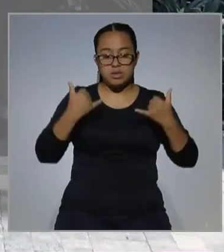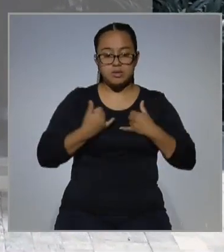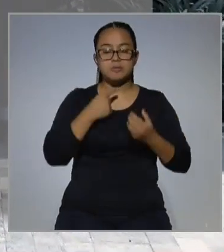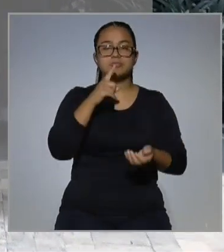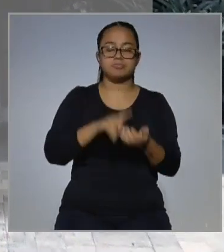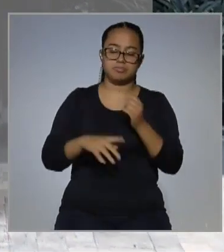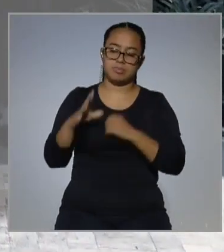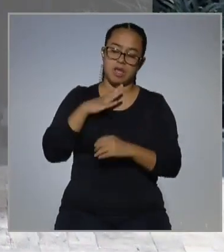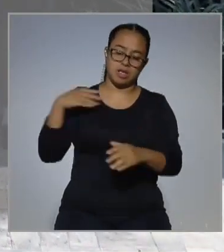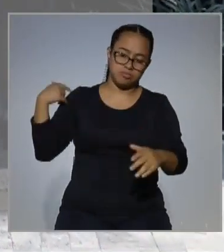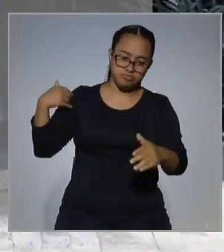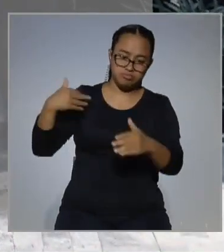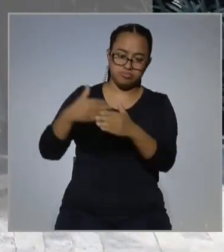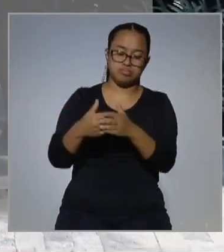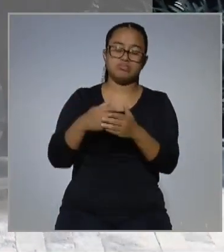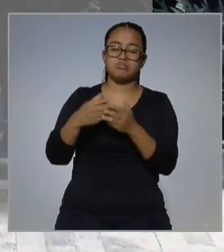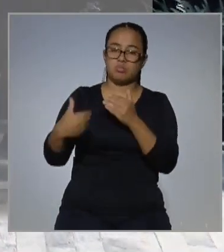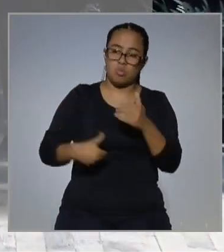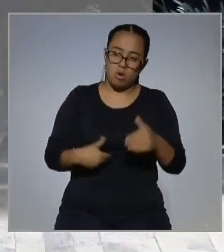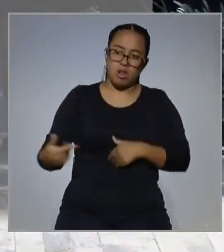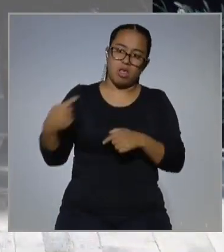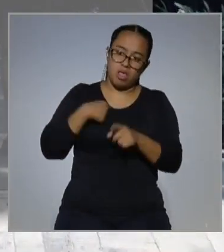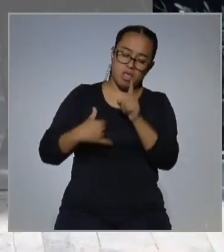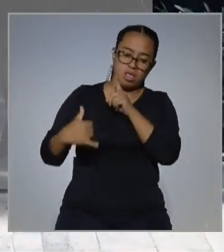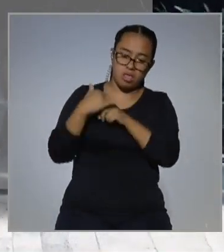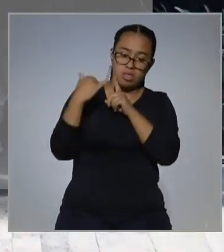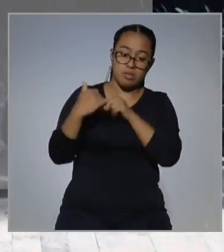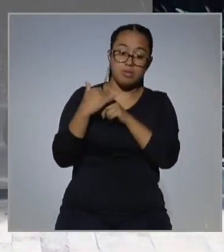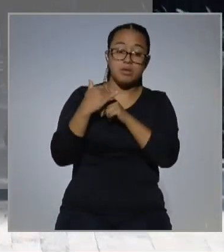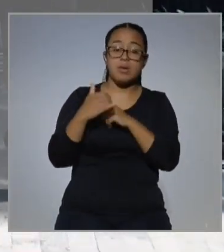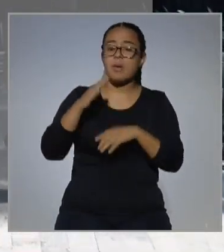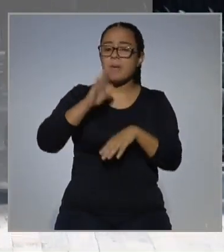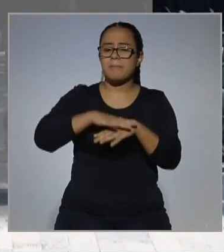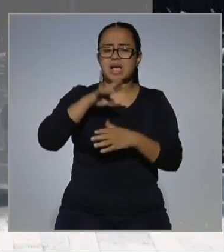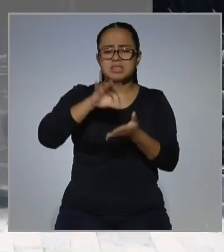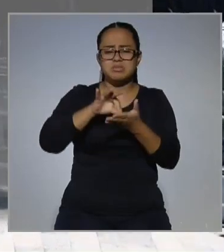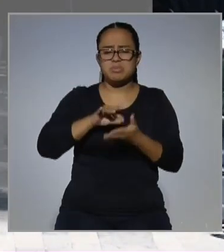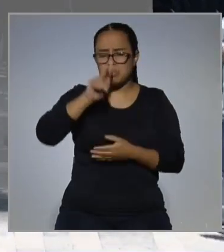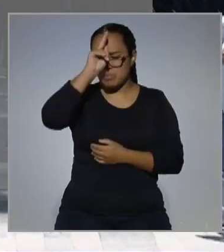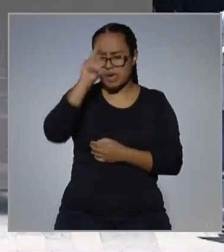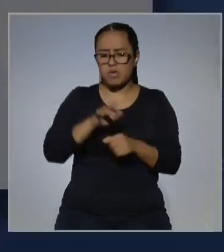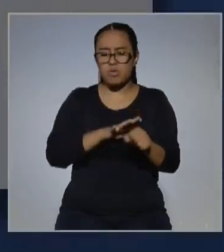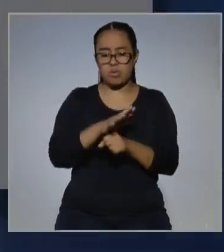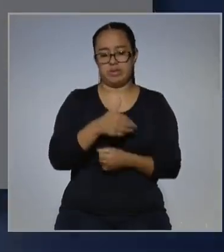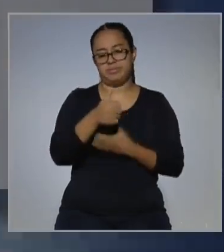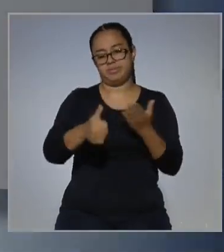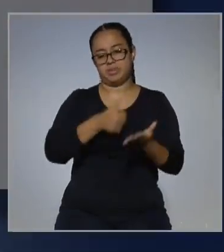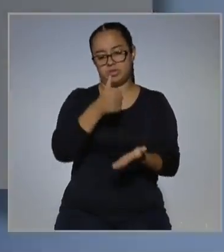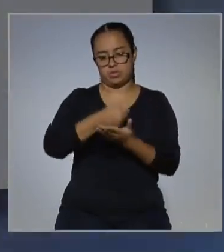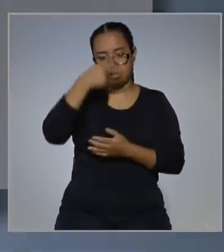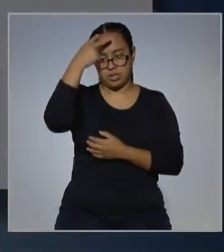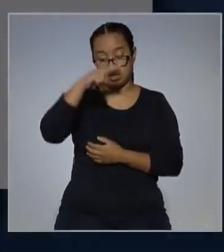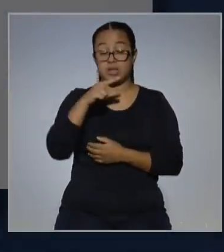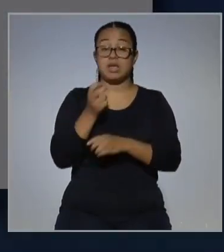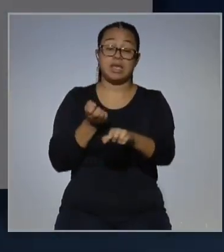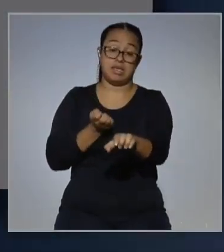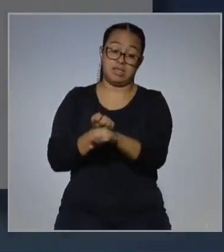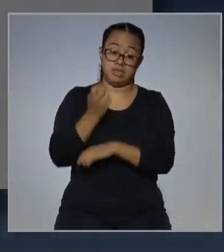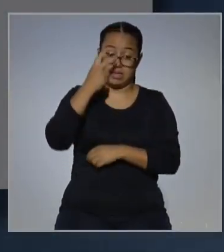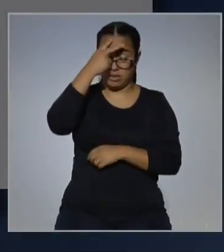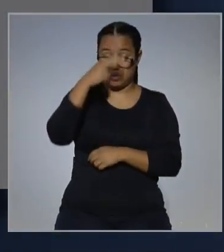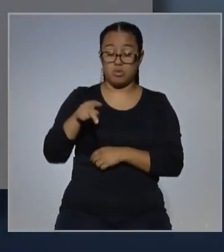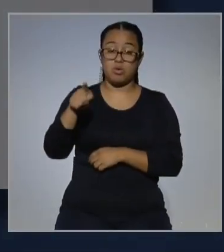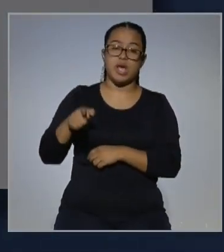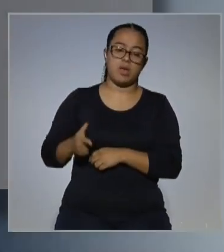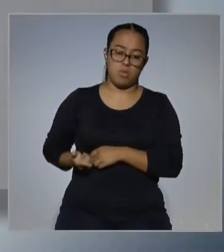han padecido en los últimos meses. Las entidades con mayor índice de casos son la Ciudad de México, el Estado